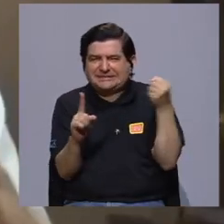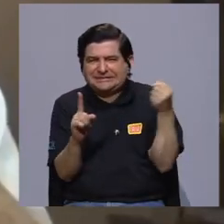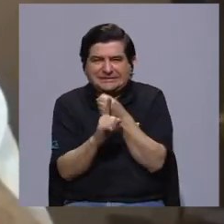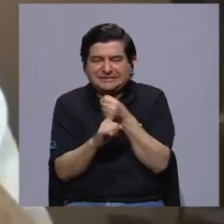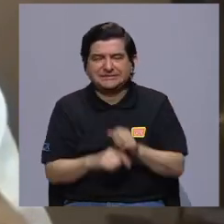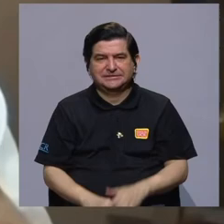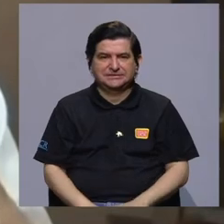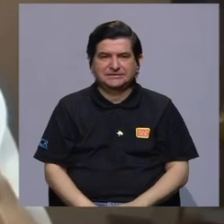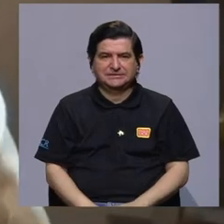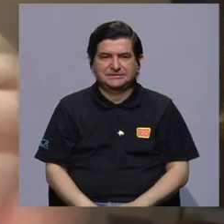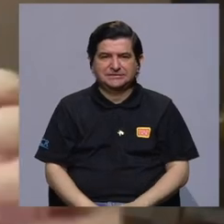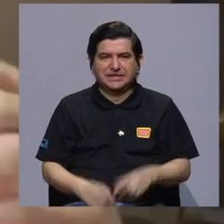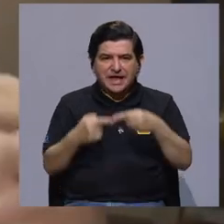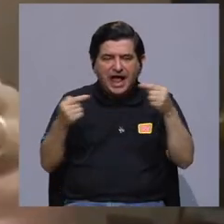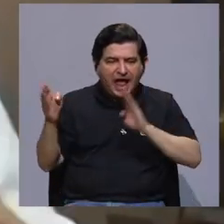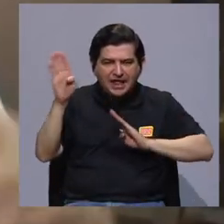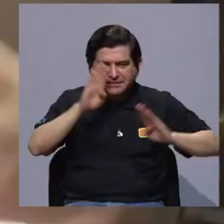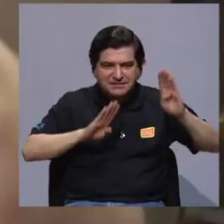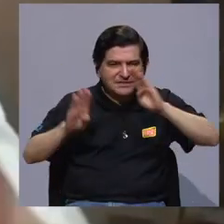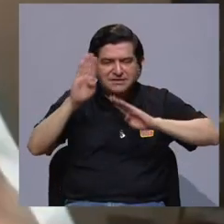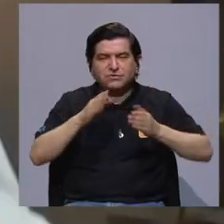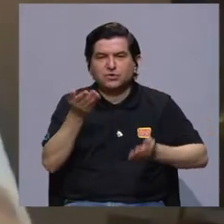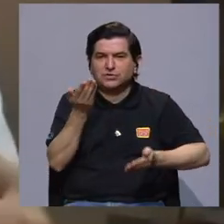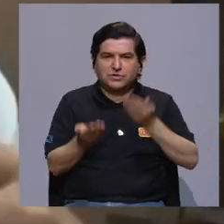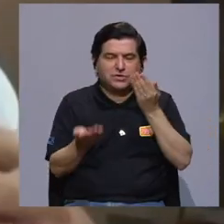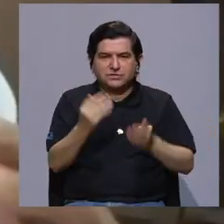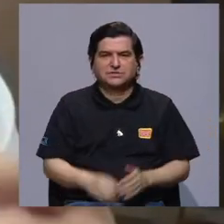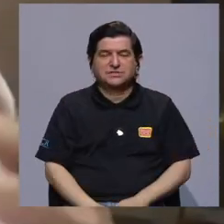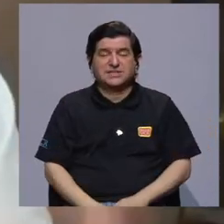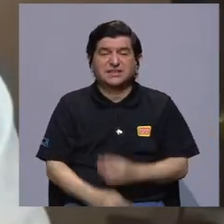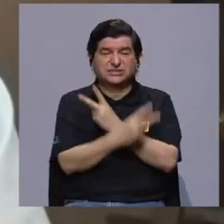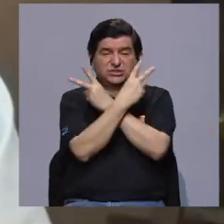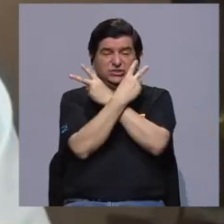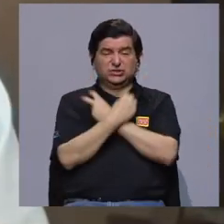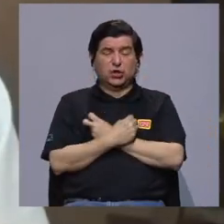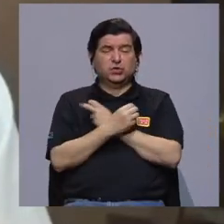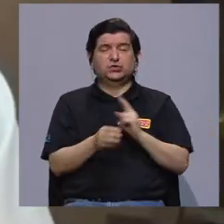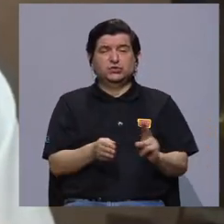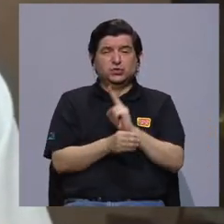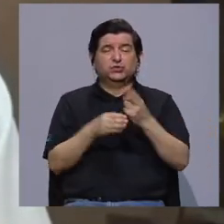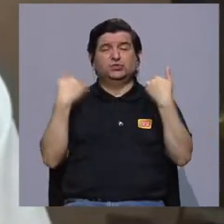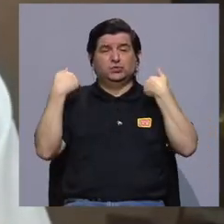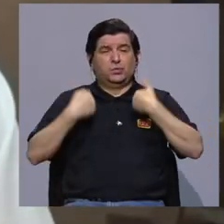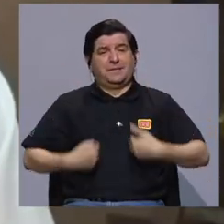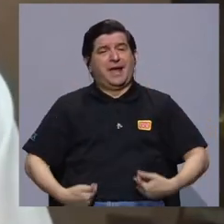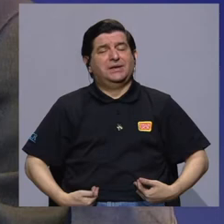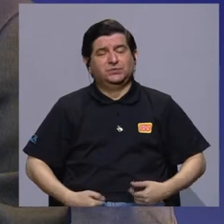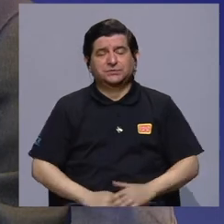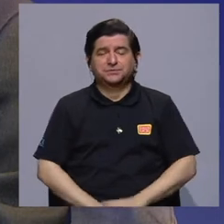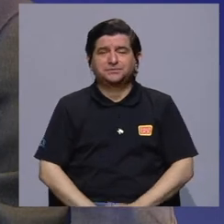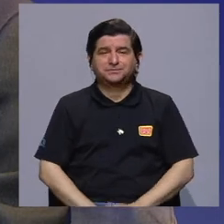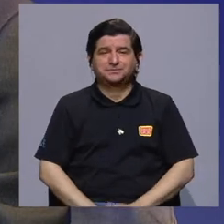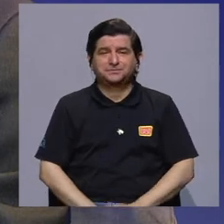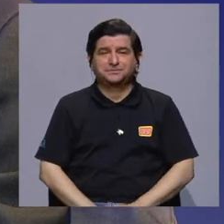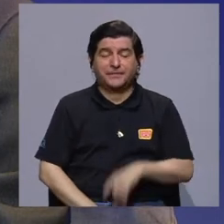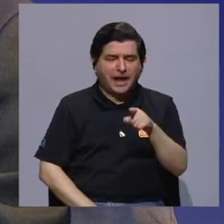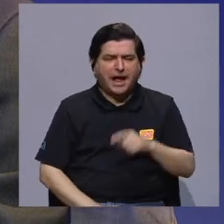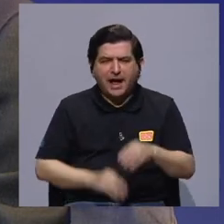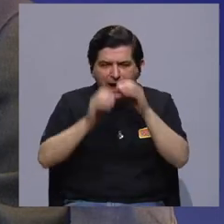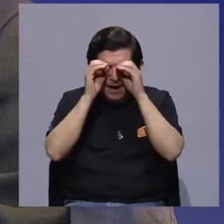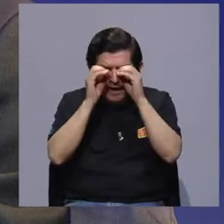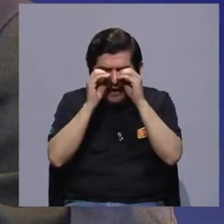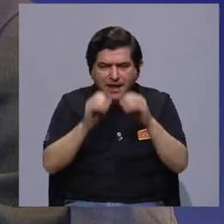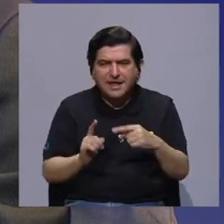violentas, antibióticos que usualmente resultan tóxicos si los usamos en humanos. Entonces,